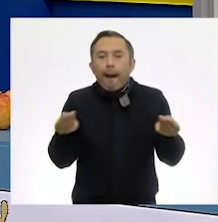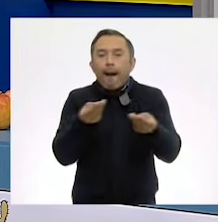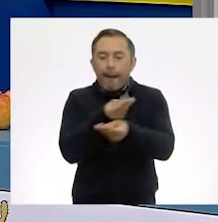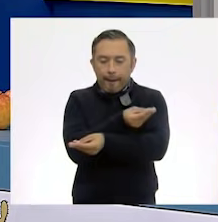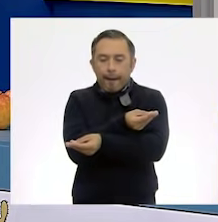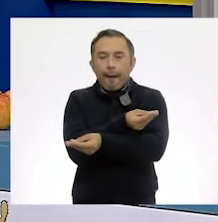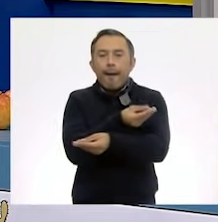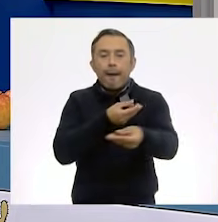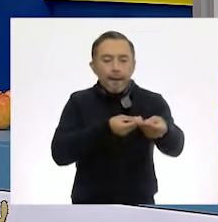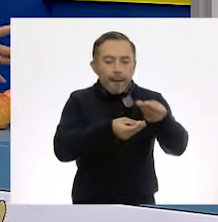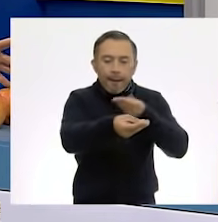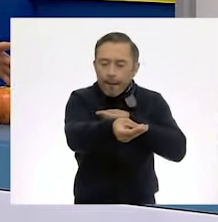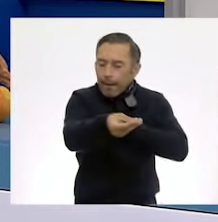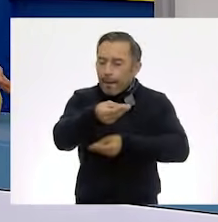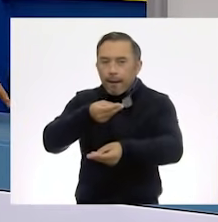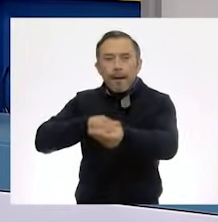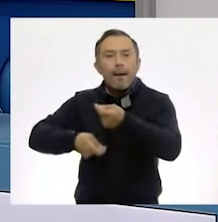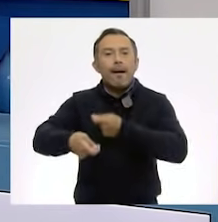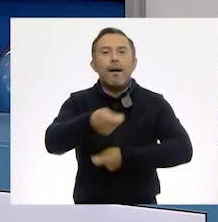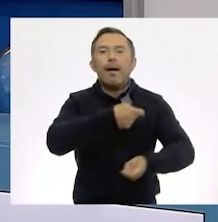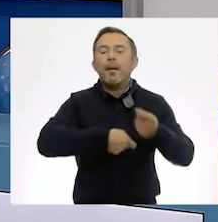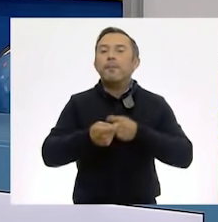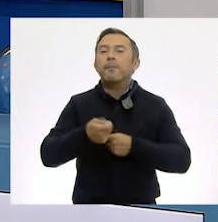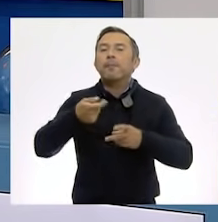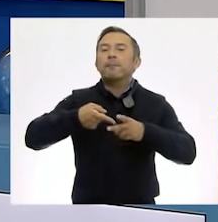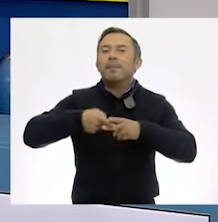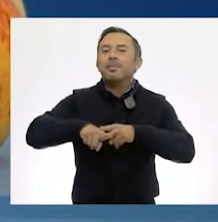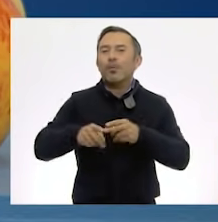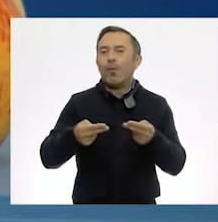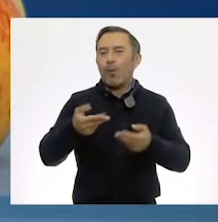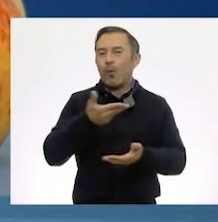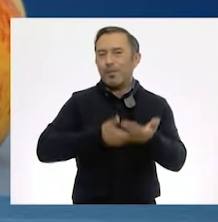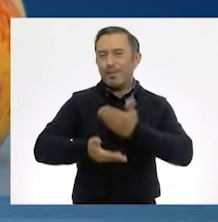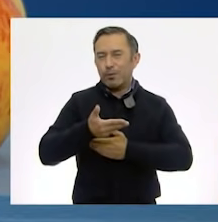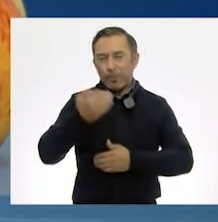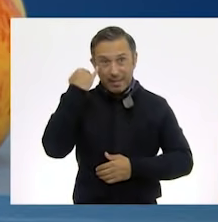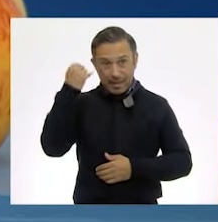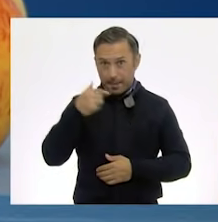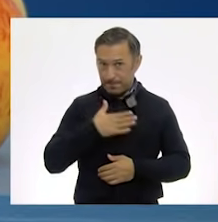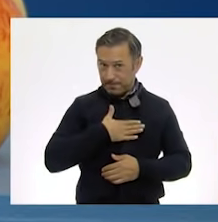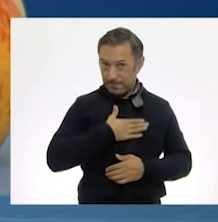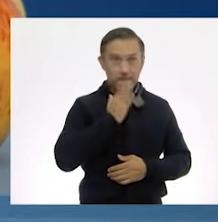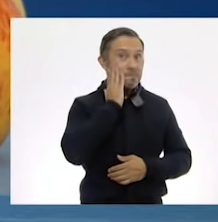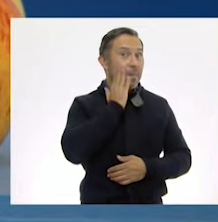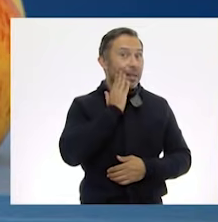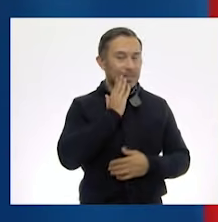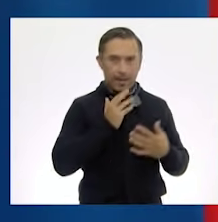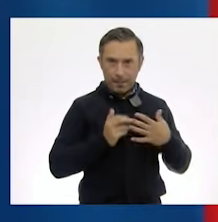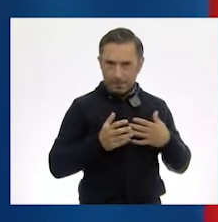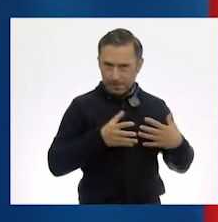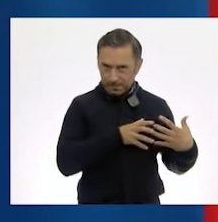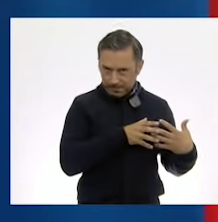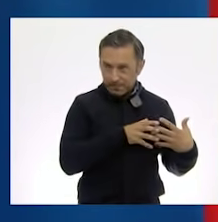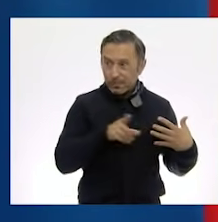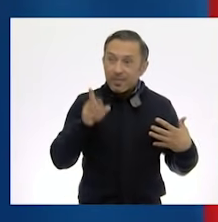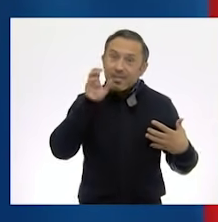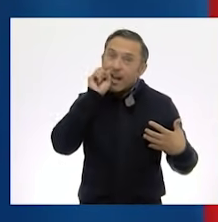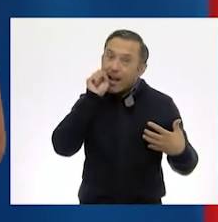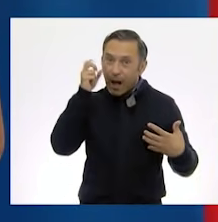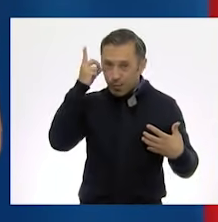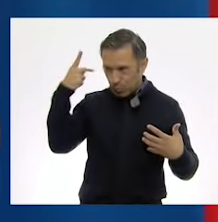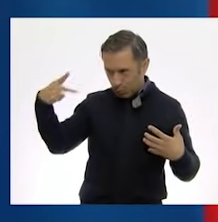Ahora, supongamos que estas manzanas son mías. Sí. Y las naranjas son tuyas. Sí. Te voy